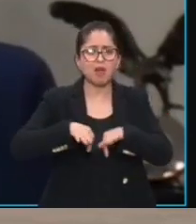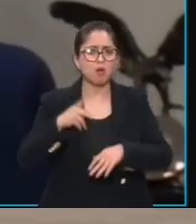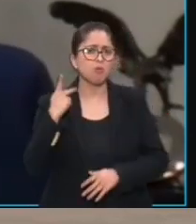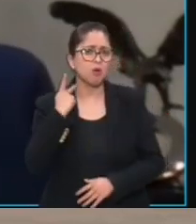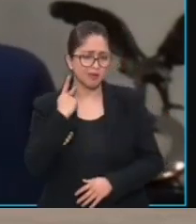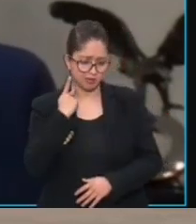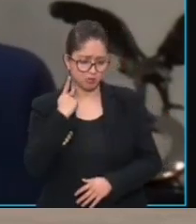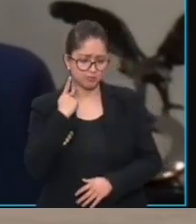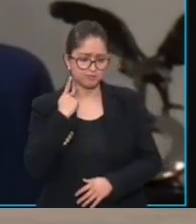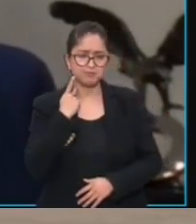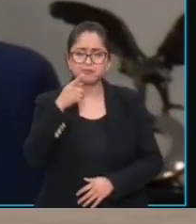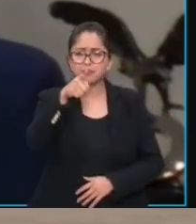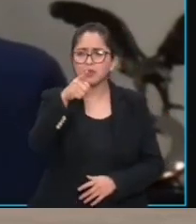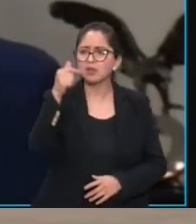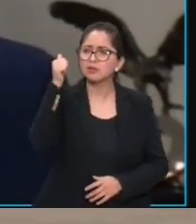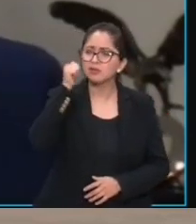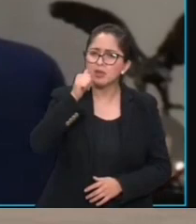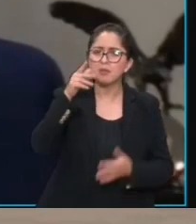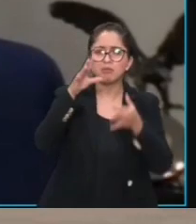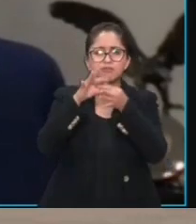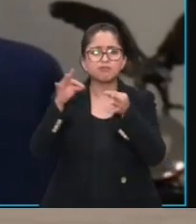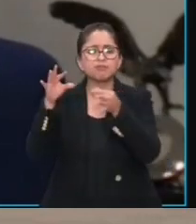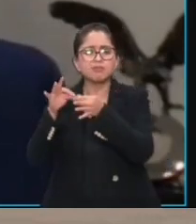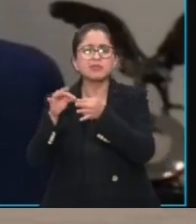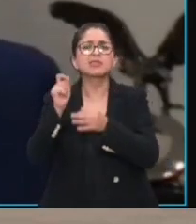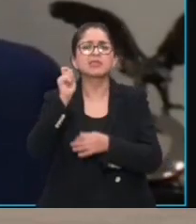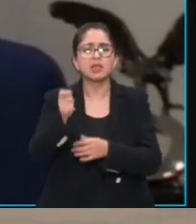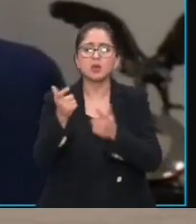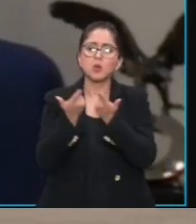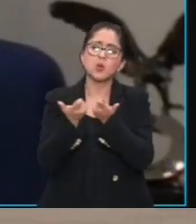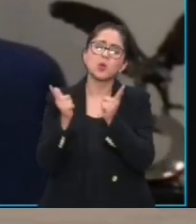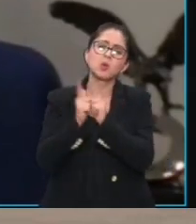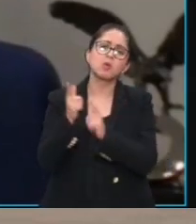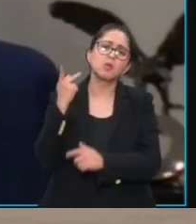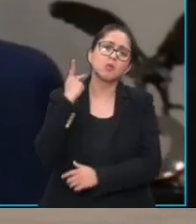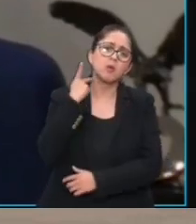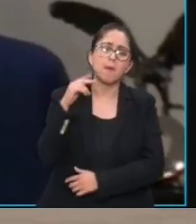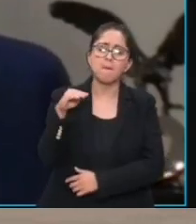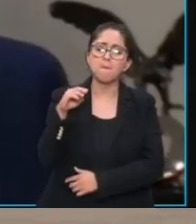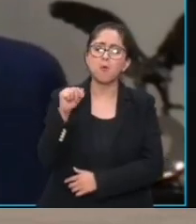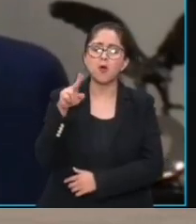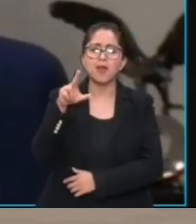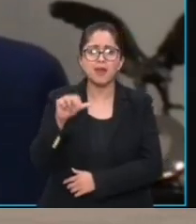Ustedes han escuchado aquí el interés de Morena y la cuarta